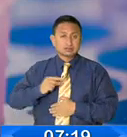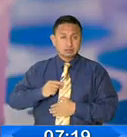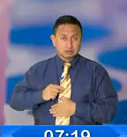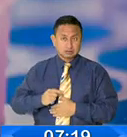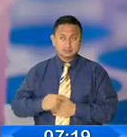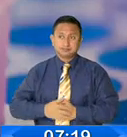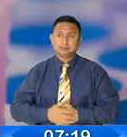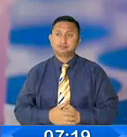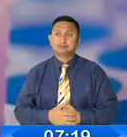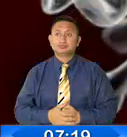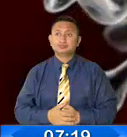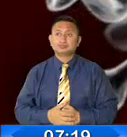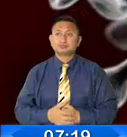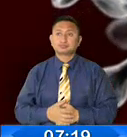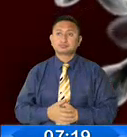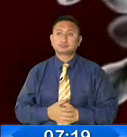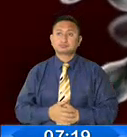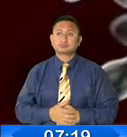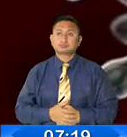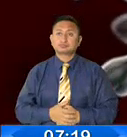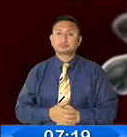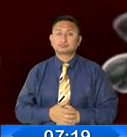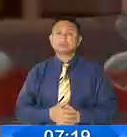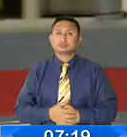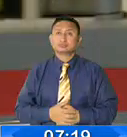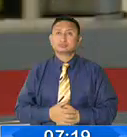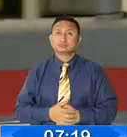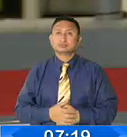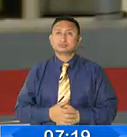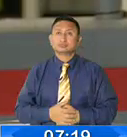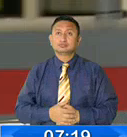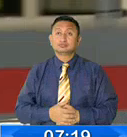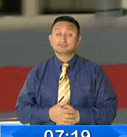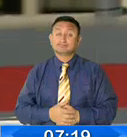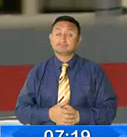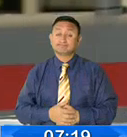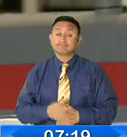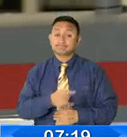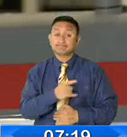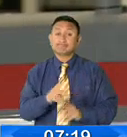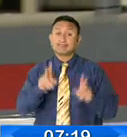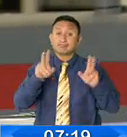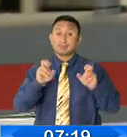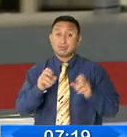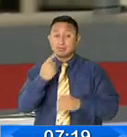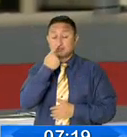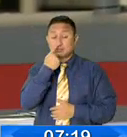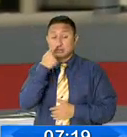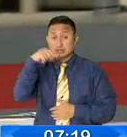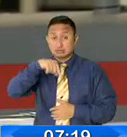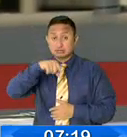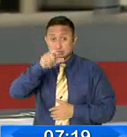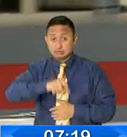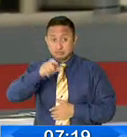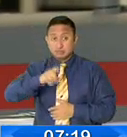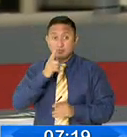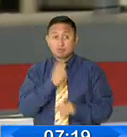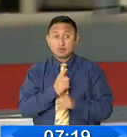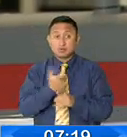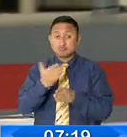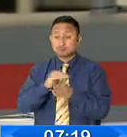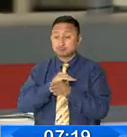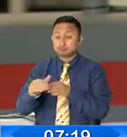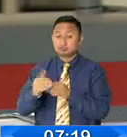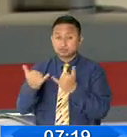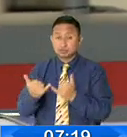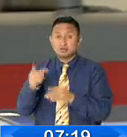horas. Informó Marilyn Jaramillo. Y sin duda este es uno de los temas que más interesa a la ciudadanía, por ello hemos invitado a esta hora al